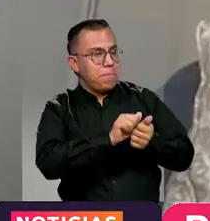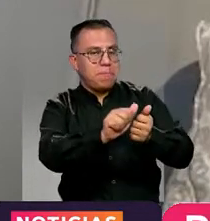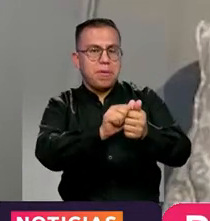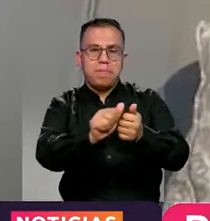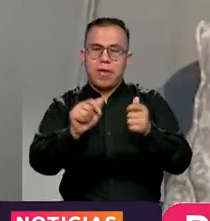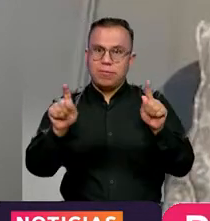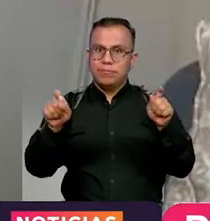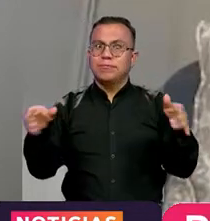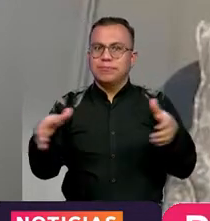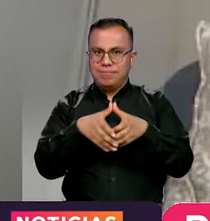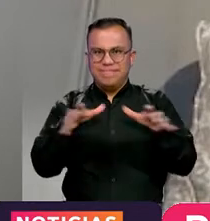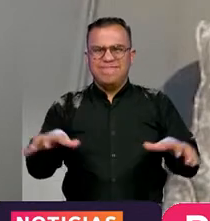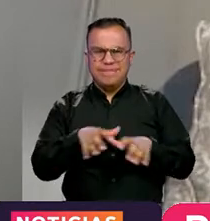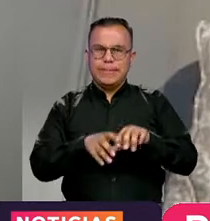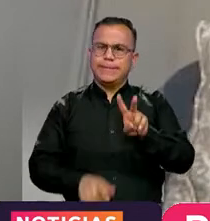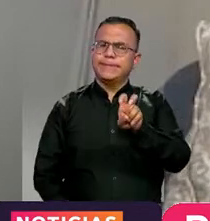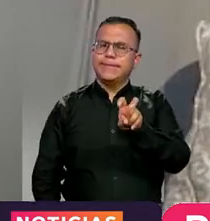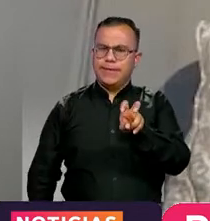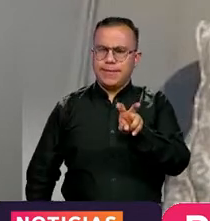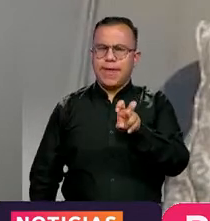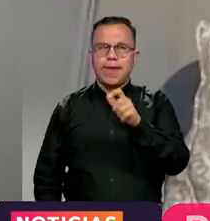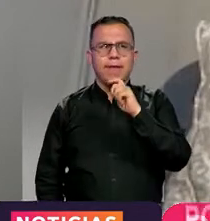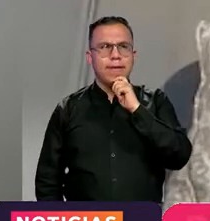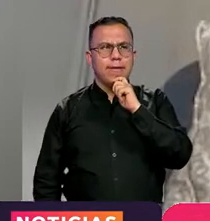he hecho